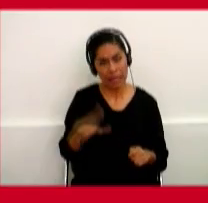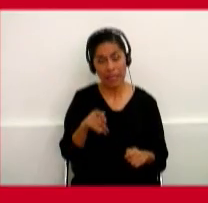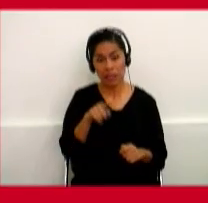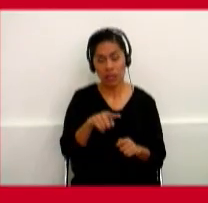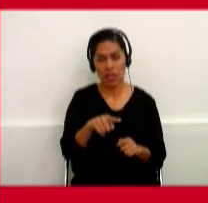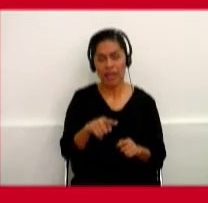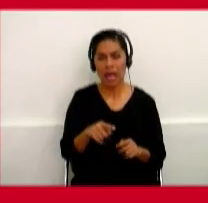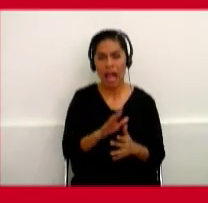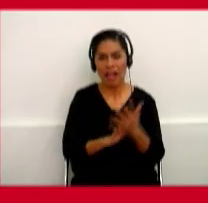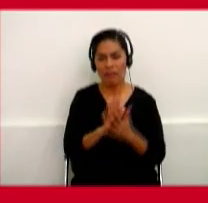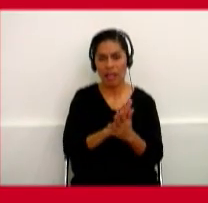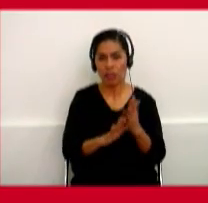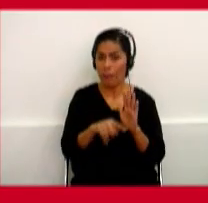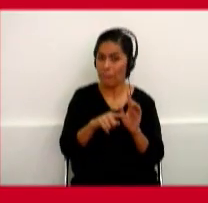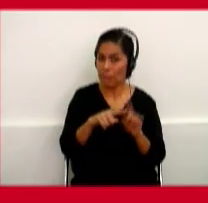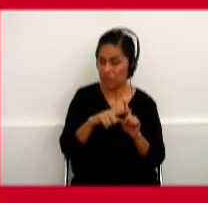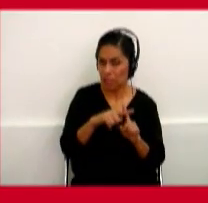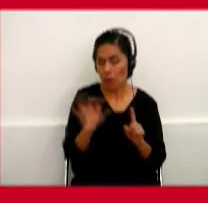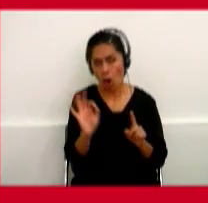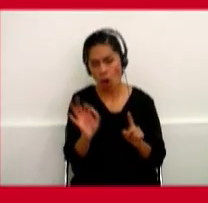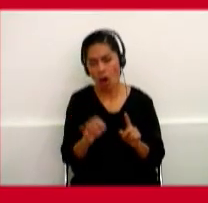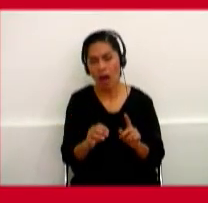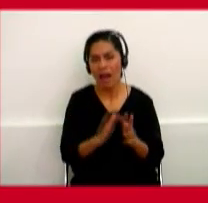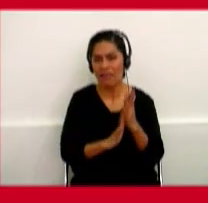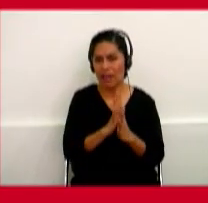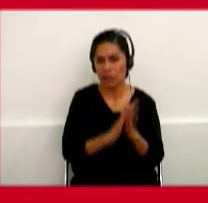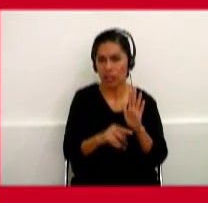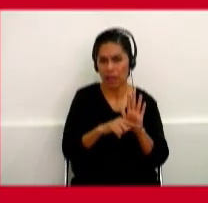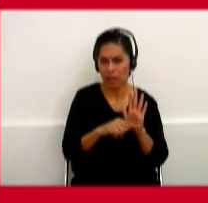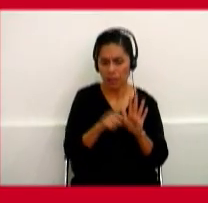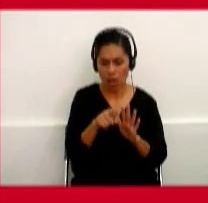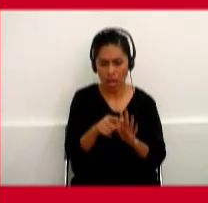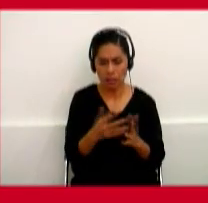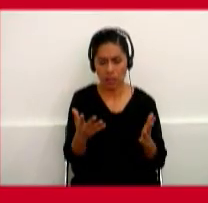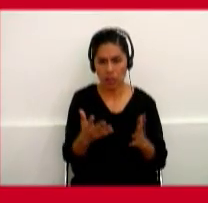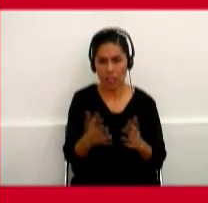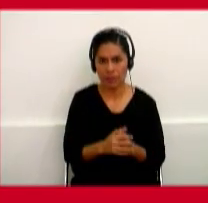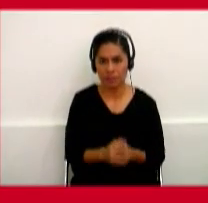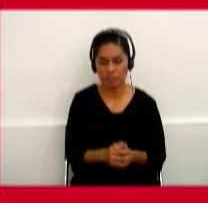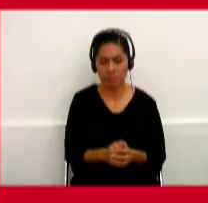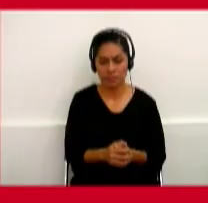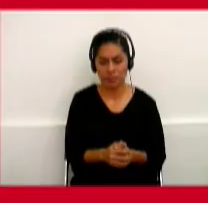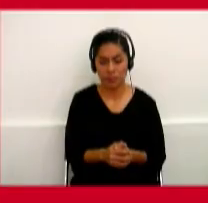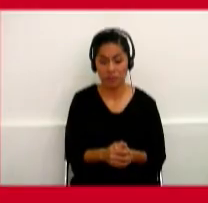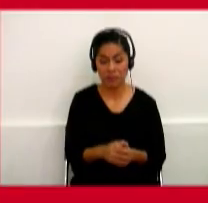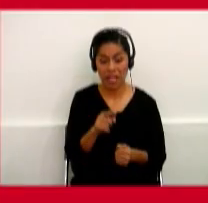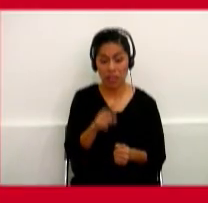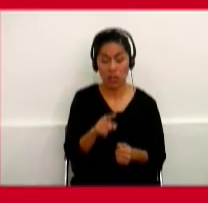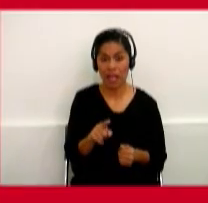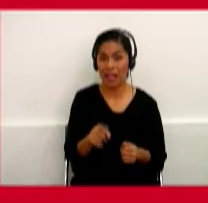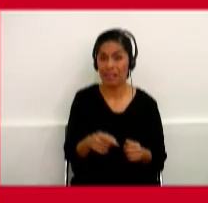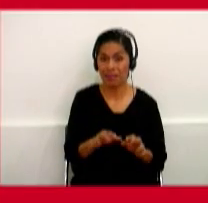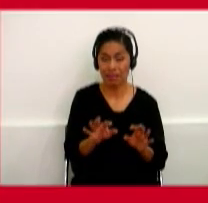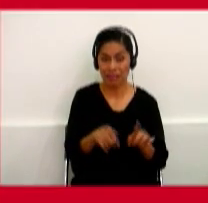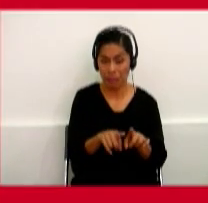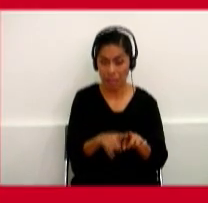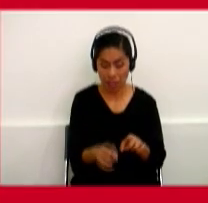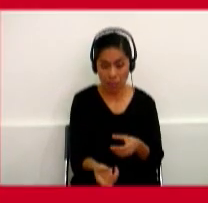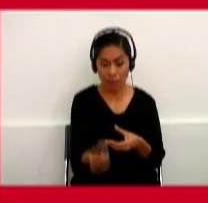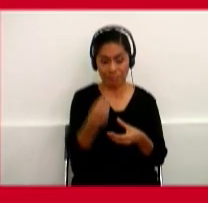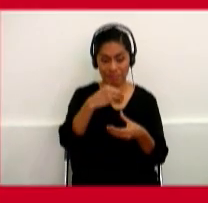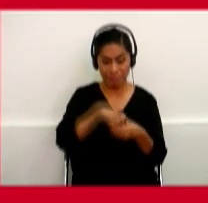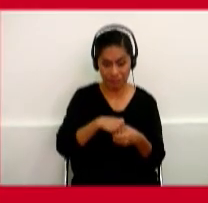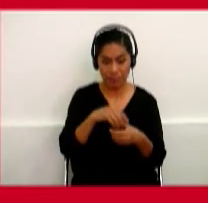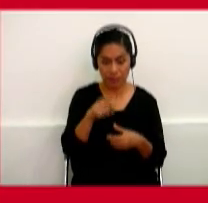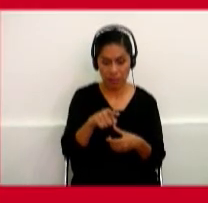está ahí. Es un modelo bastante robusto en cuanto a entrega de falsos negativos. Integra los análisis de aceite más el historial técnico, como